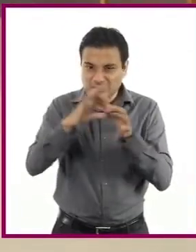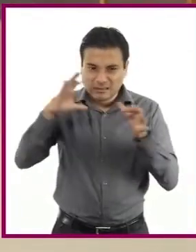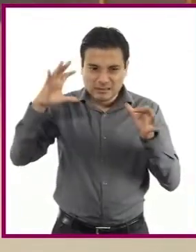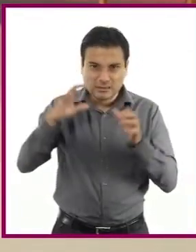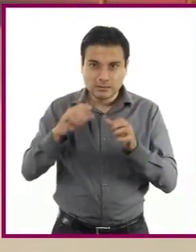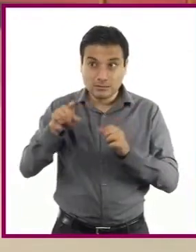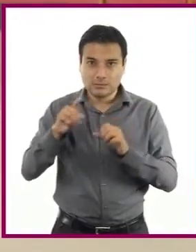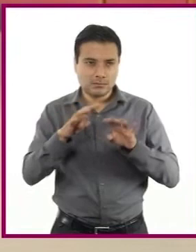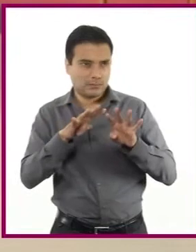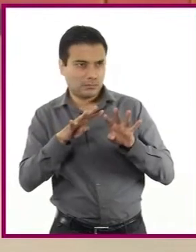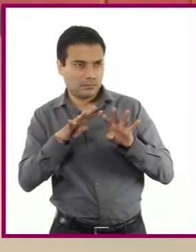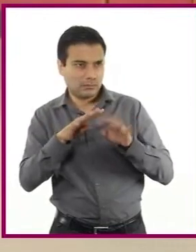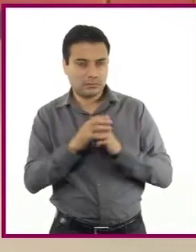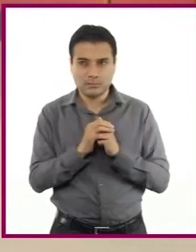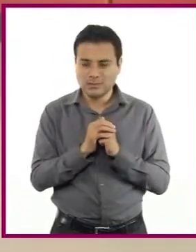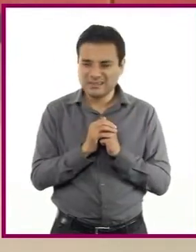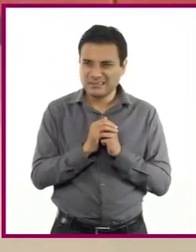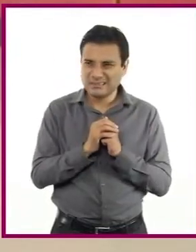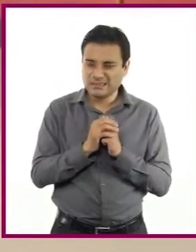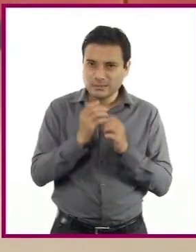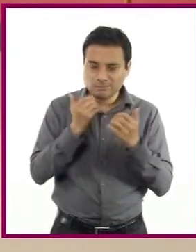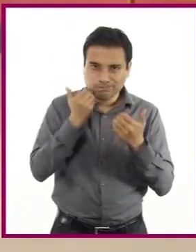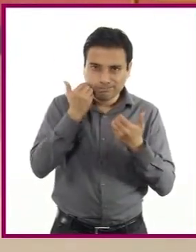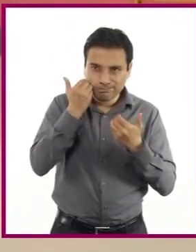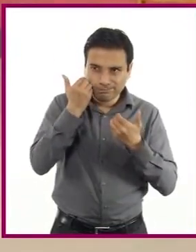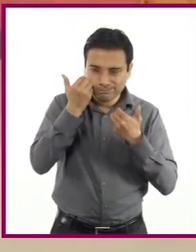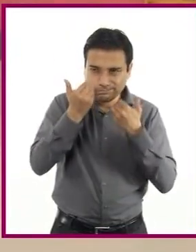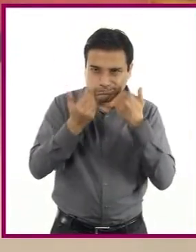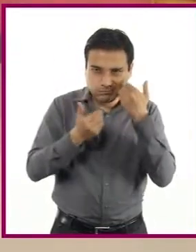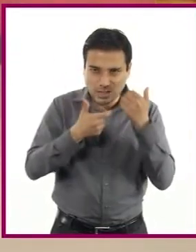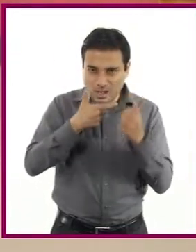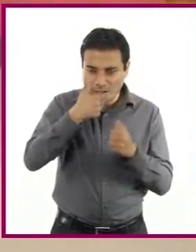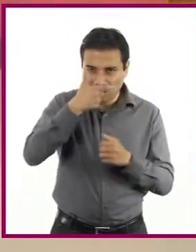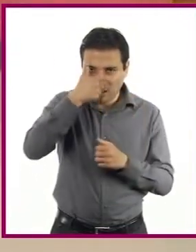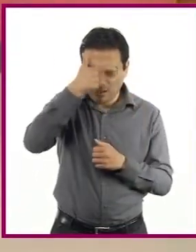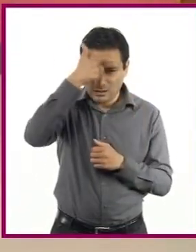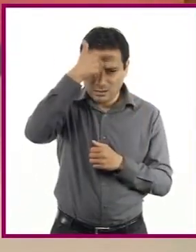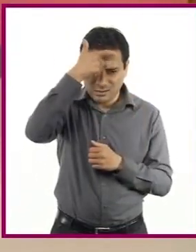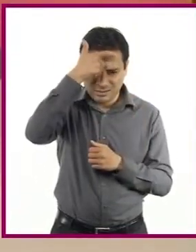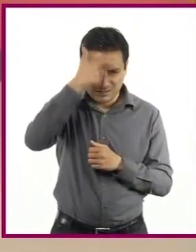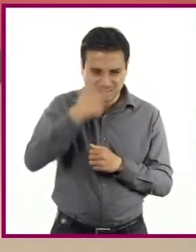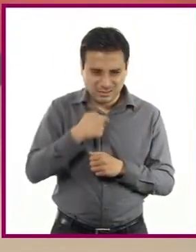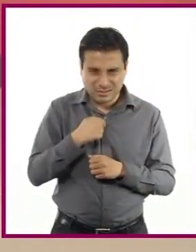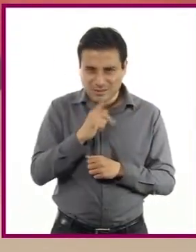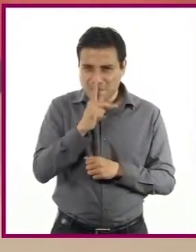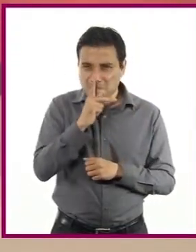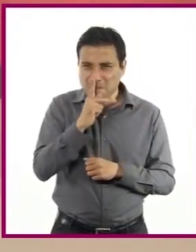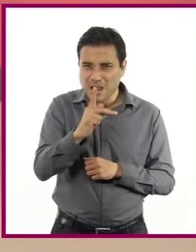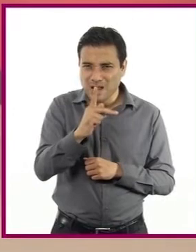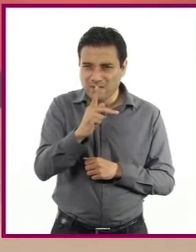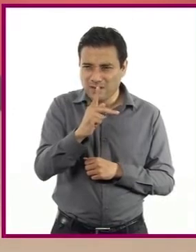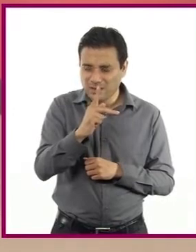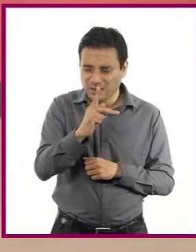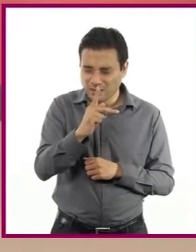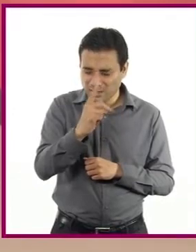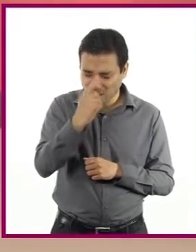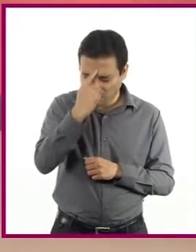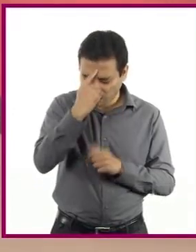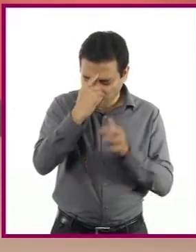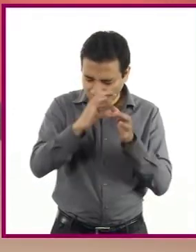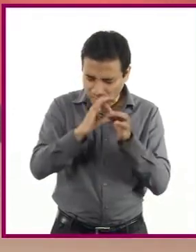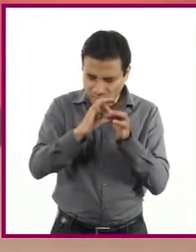quedan viendo y sentimos rubor. El silencio se hace eterno. Solo atinas a